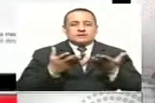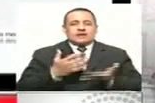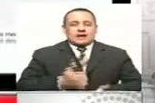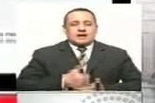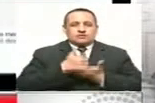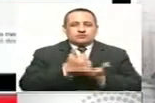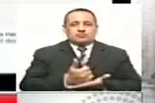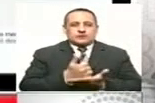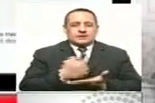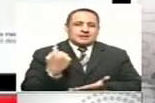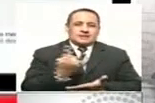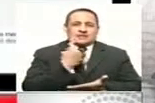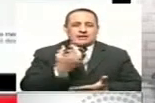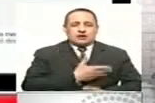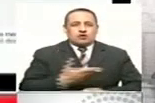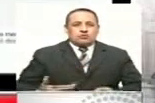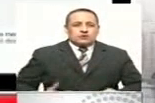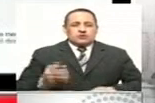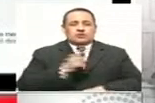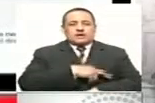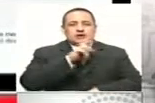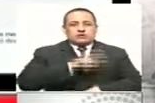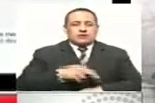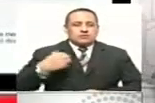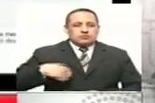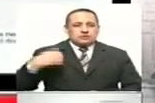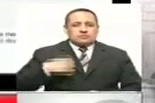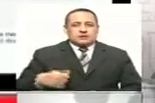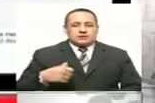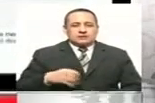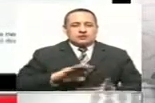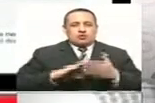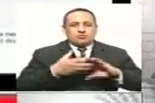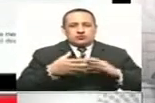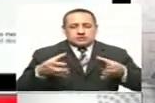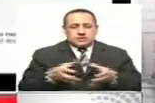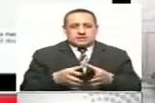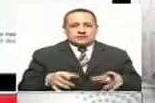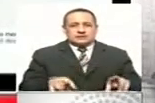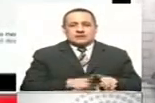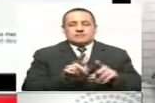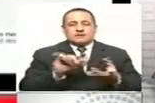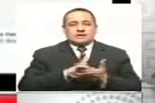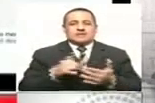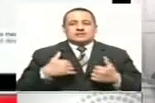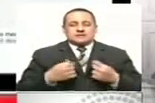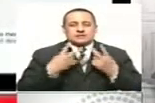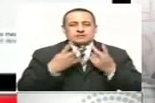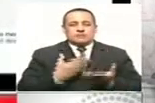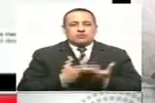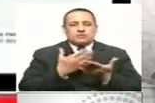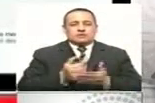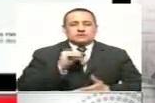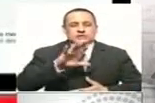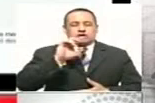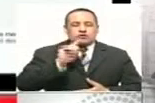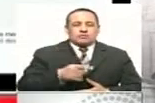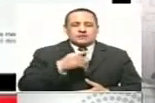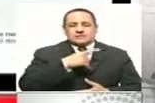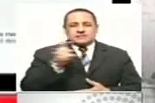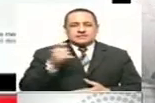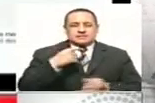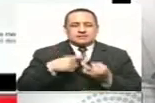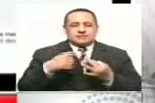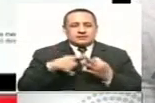asistencia técnica a gobiernos regionales, locales, mancomunidades, por lo menos se tiene previsto 5.100